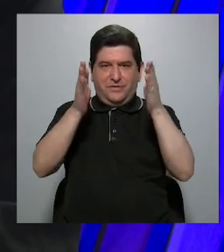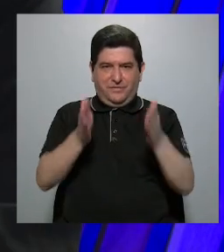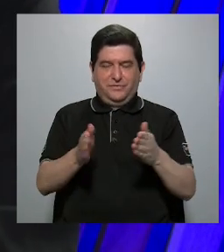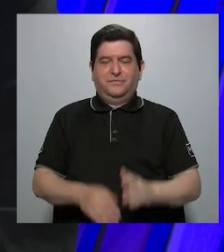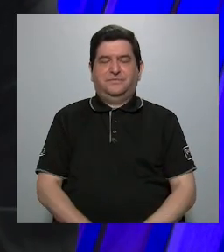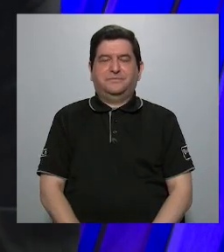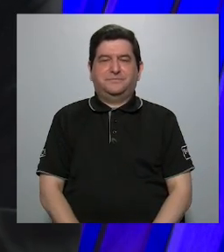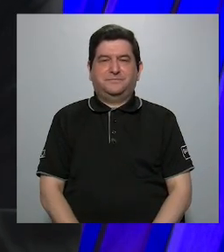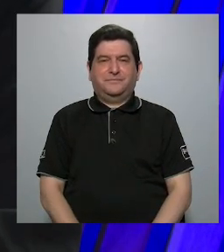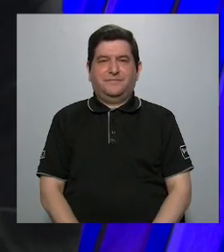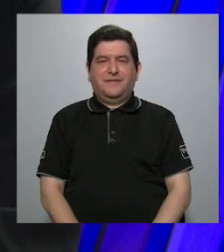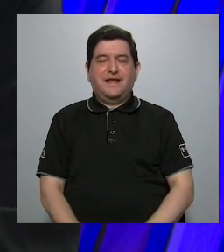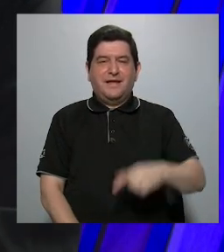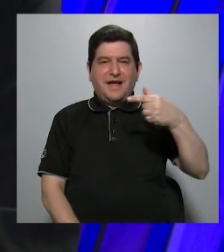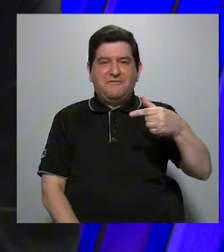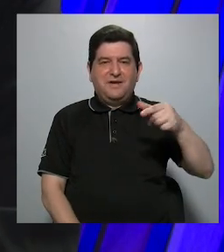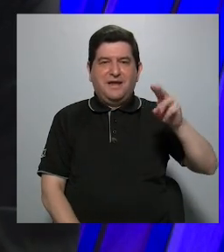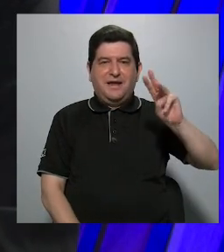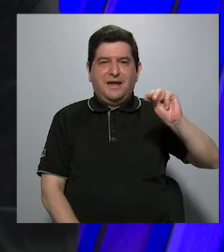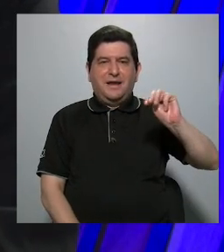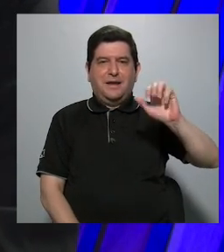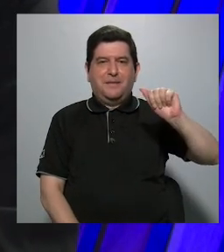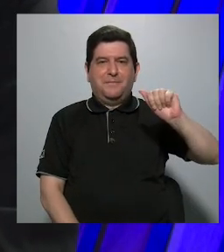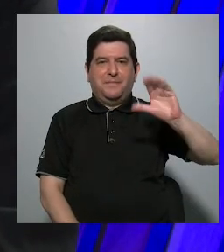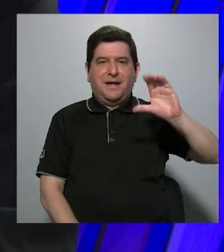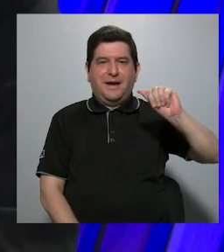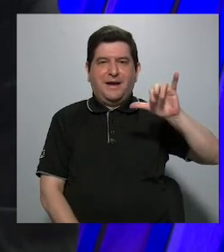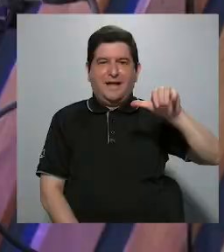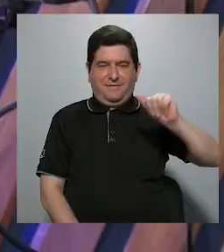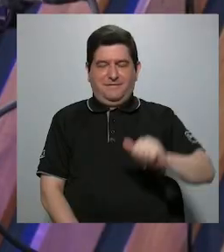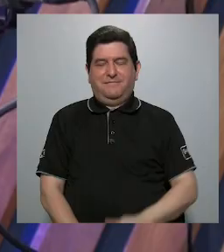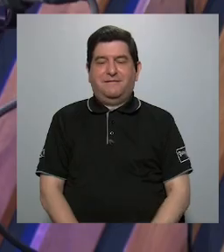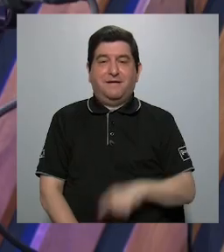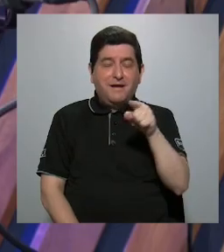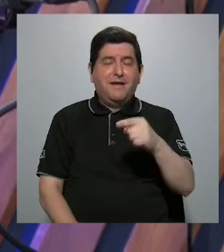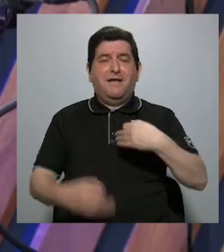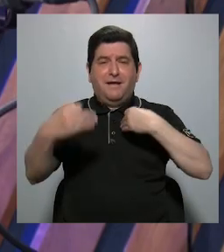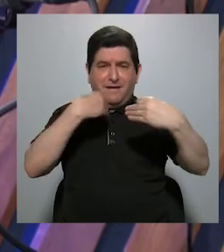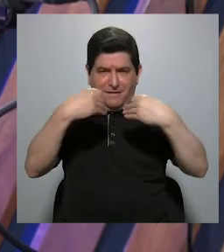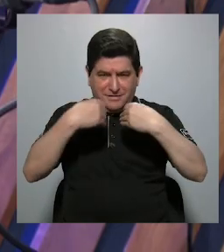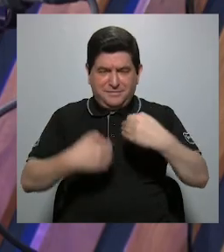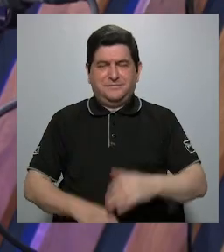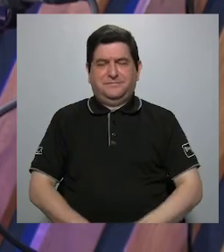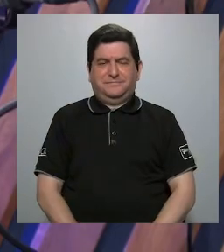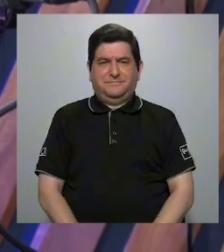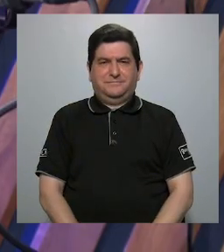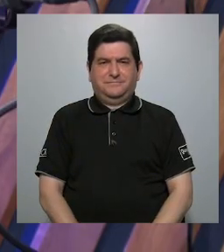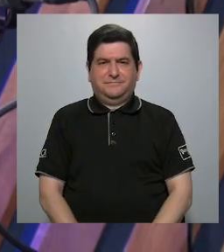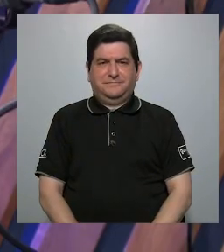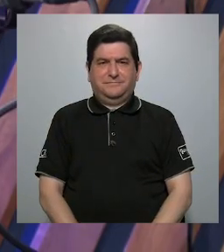que fue rector, a don Gabriel Macaya, y nos va a contar